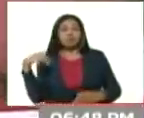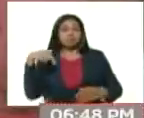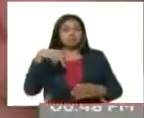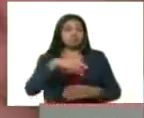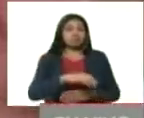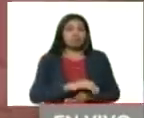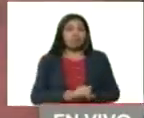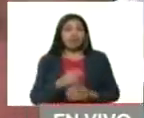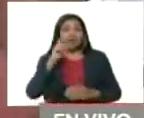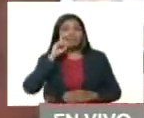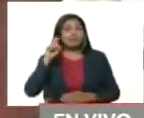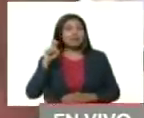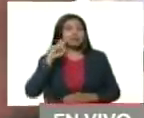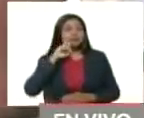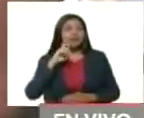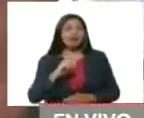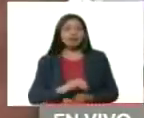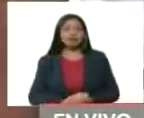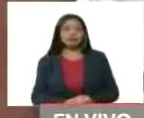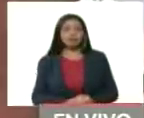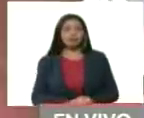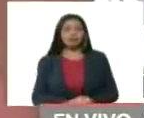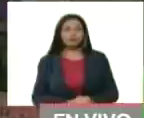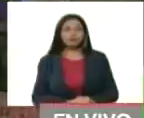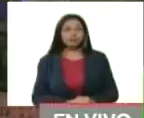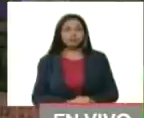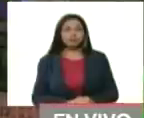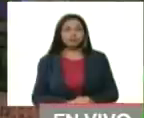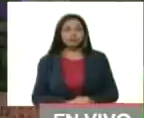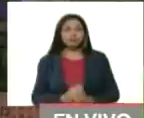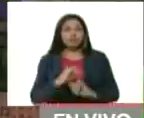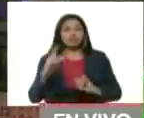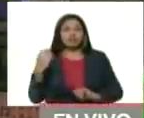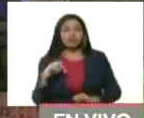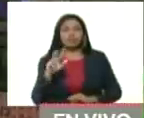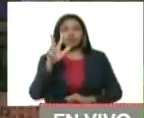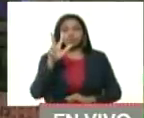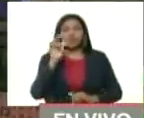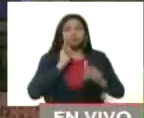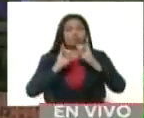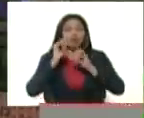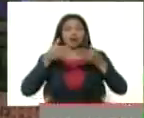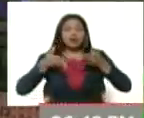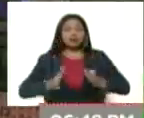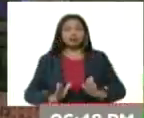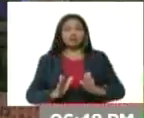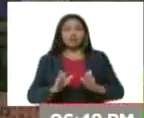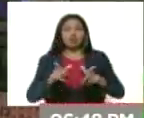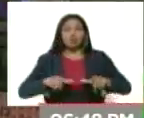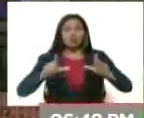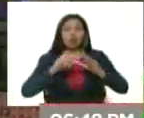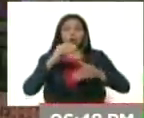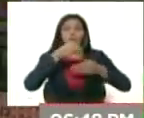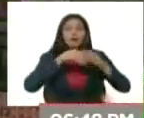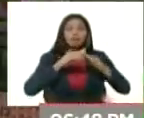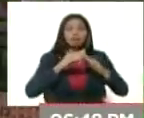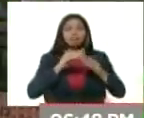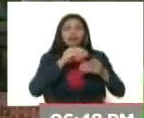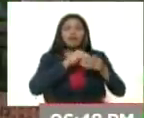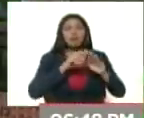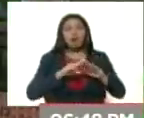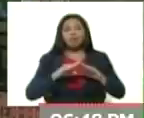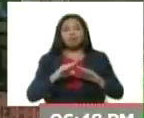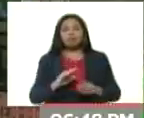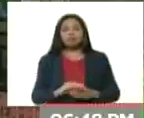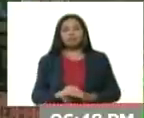en estado de gravidez y ya tenemos tres bellezas que han nacido en el campamento que tenemos instalado allá en